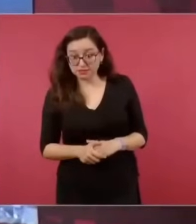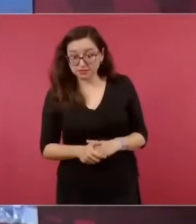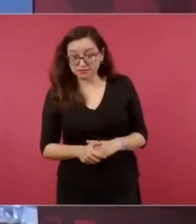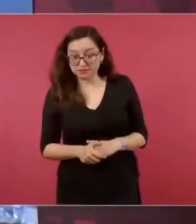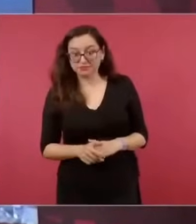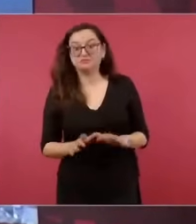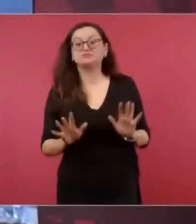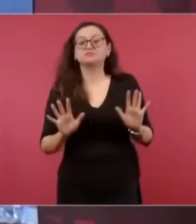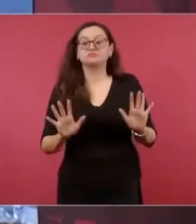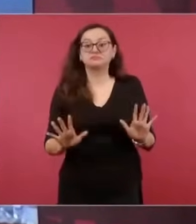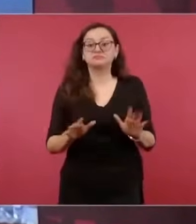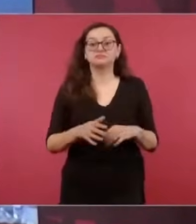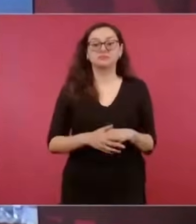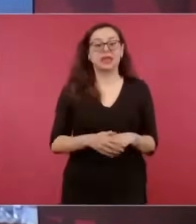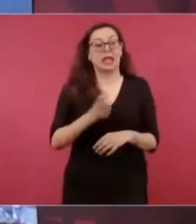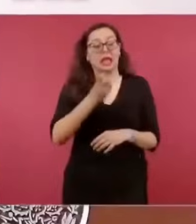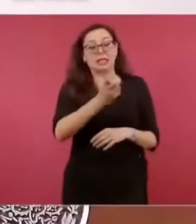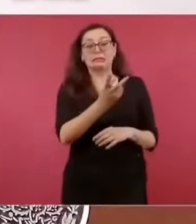un permiso